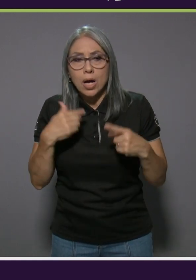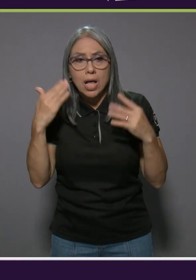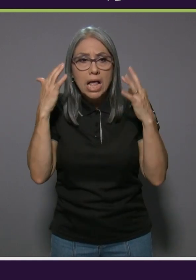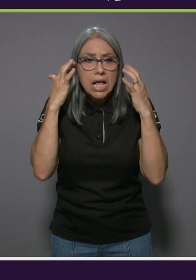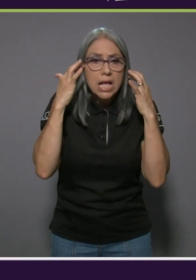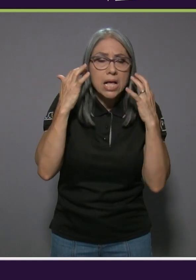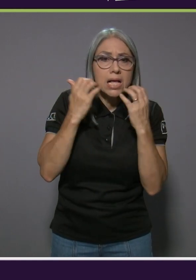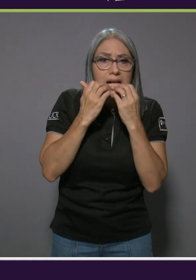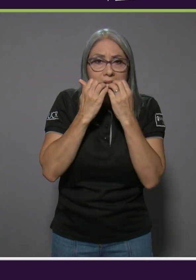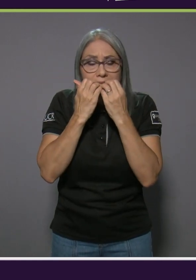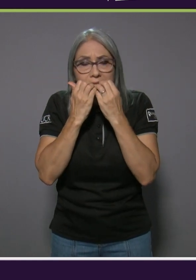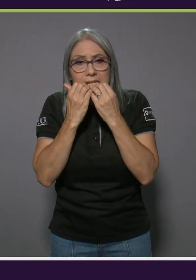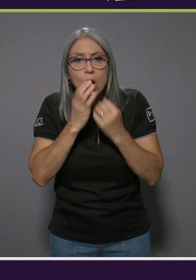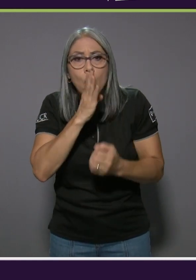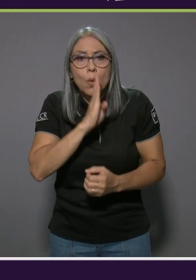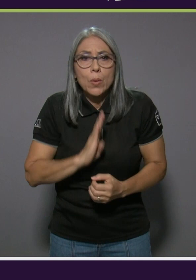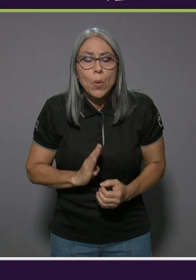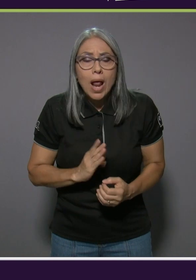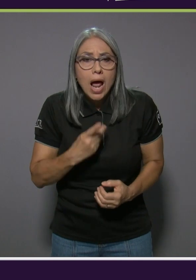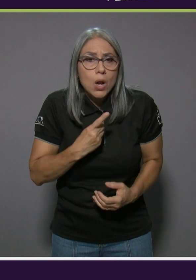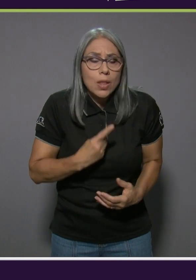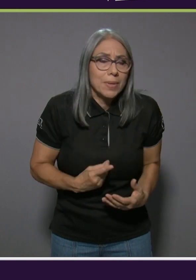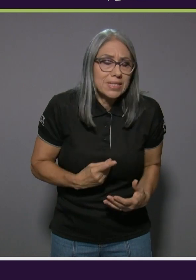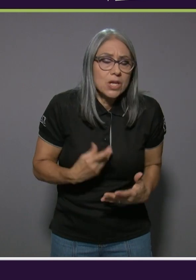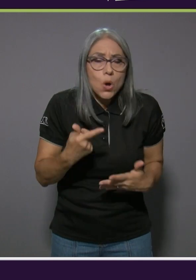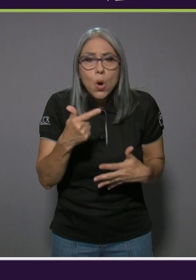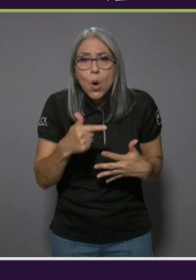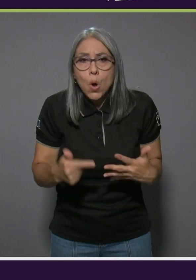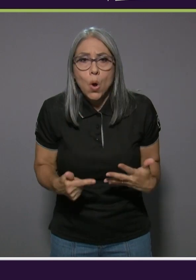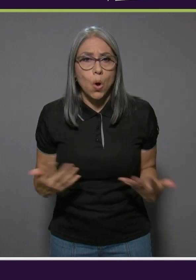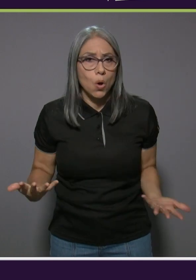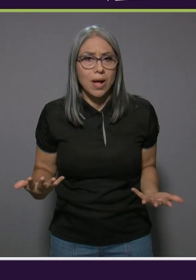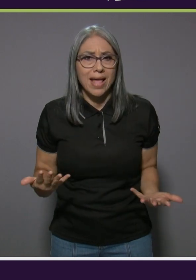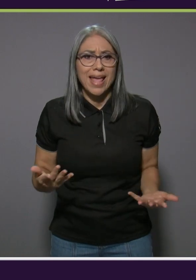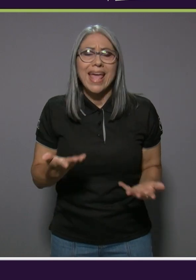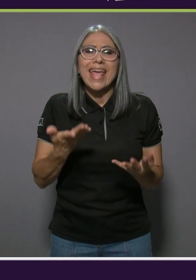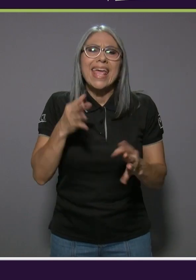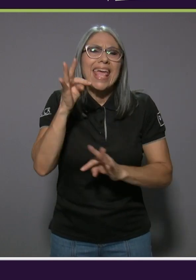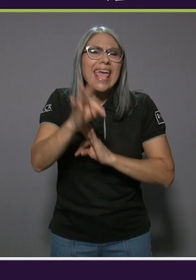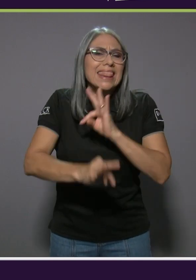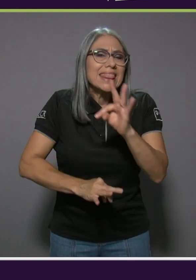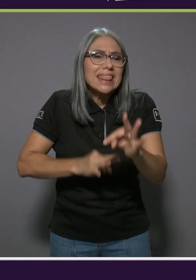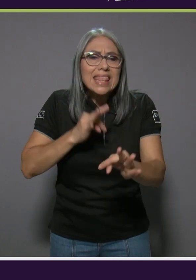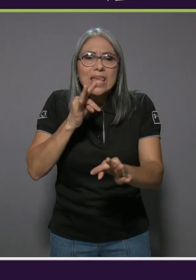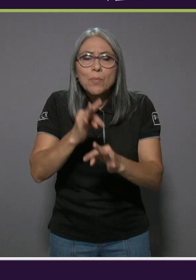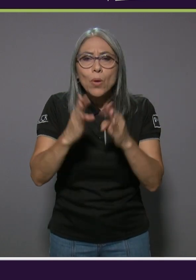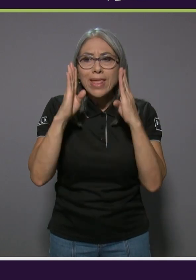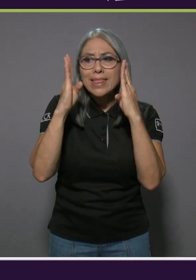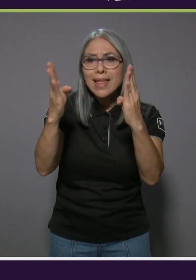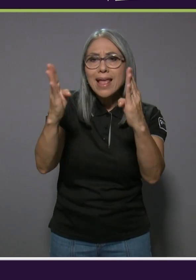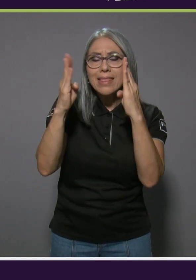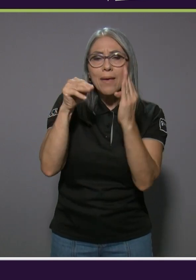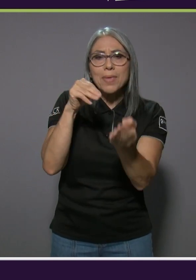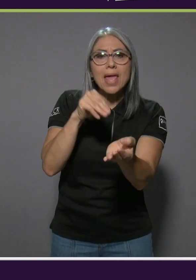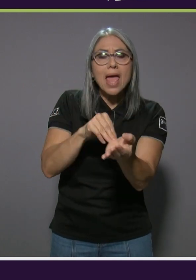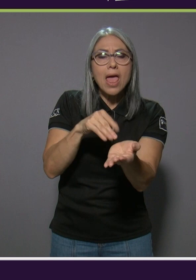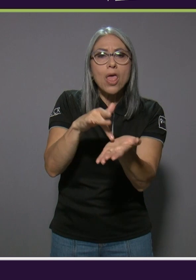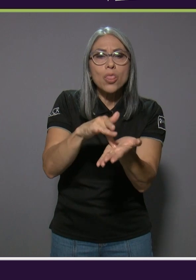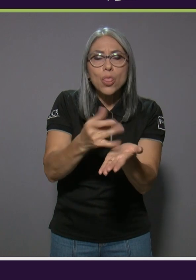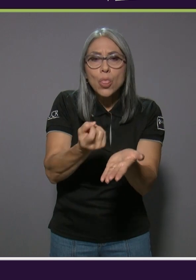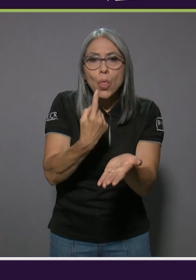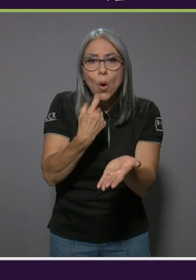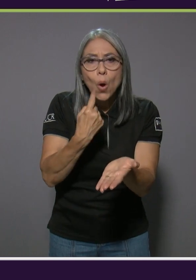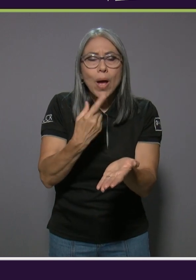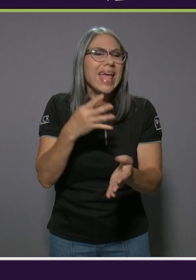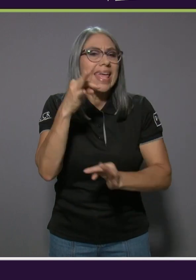depresivo o trastorno bipolar, que son como los más frecuentes, ¿qué tipo de tratamiento estoy yo tomando? ¿Qué tipo de